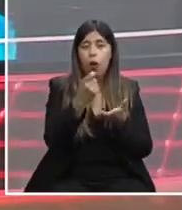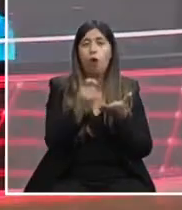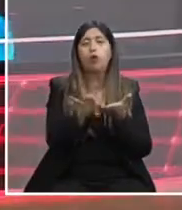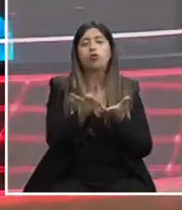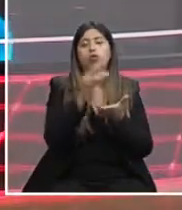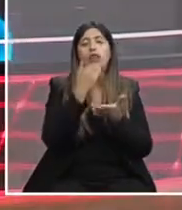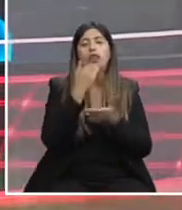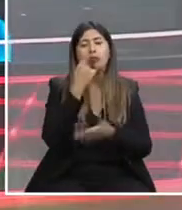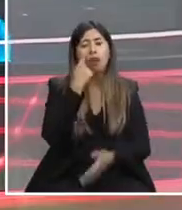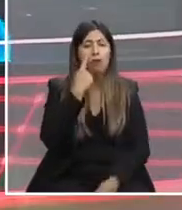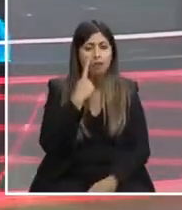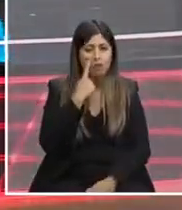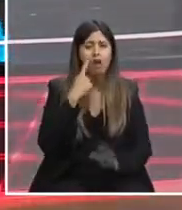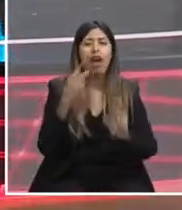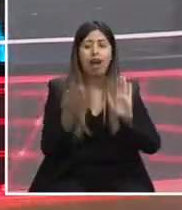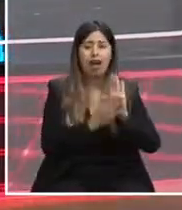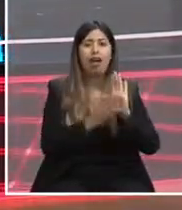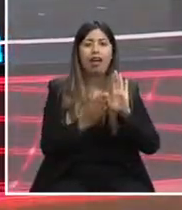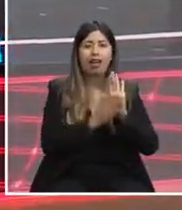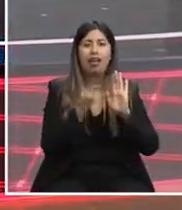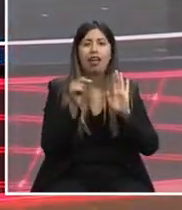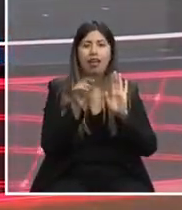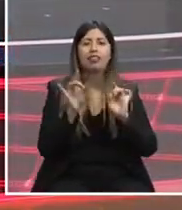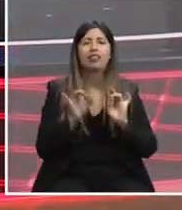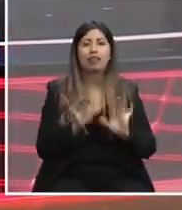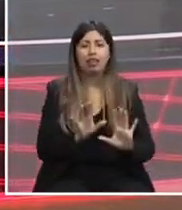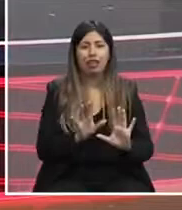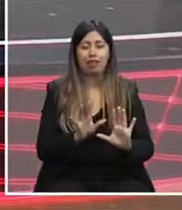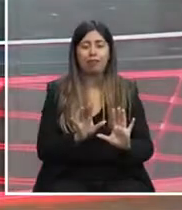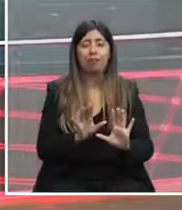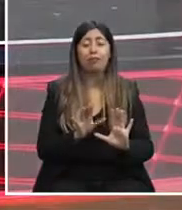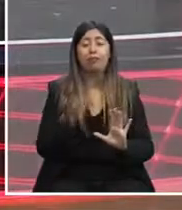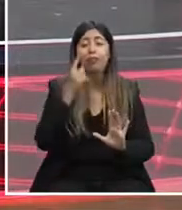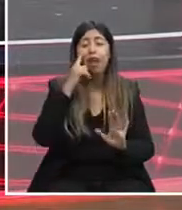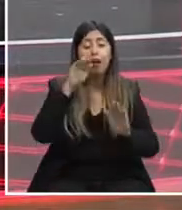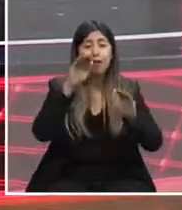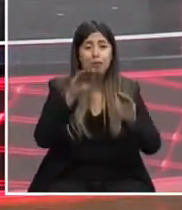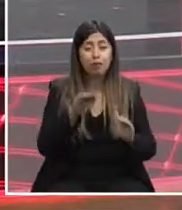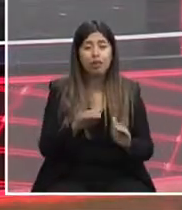probar, acreditar que eso es así. Lo mismo en términos un poco, digamos, de